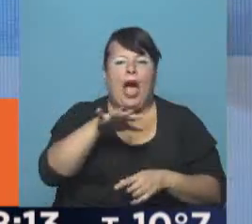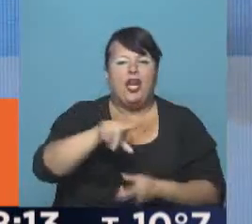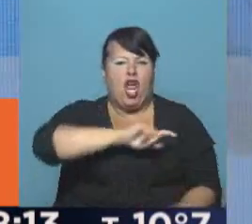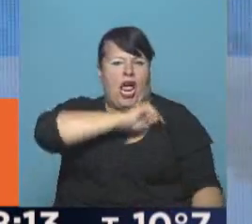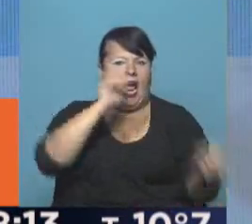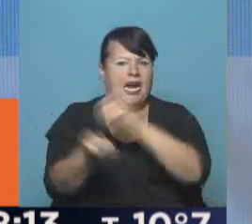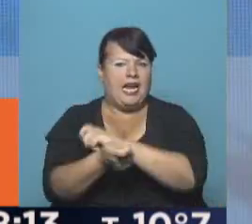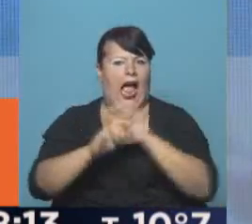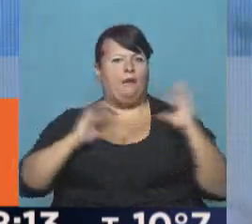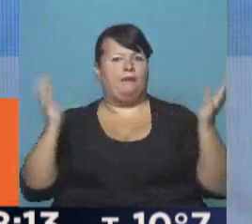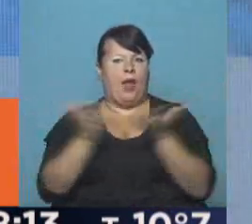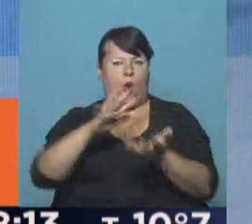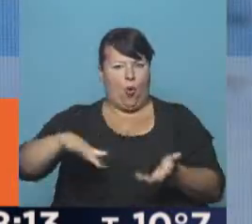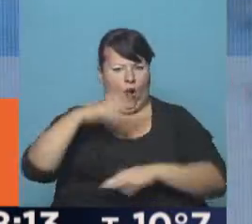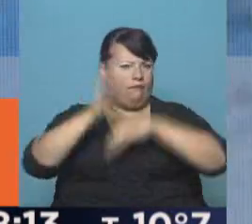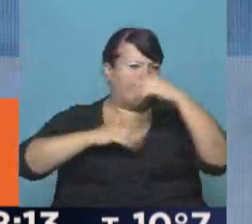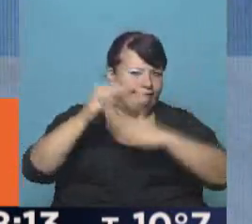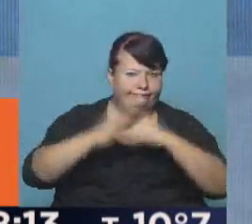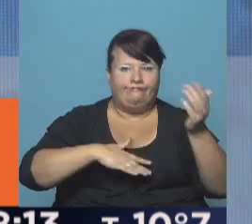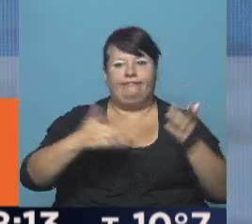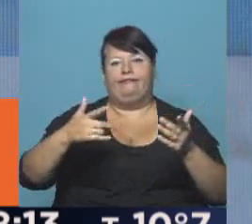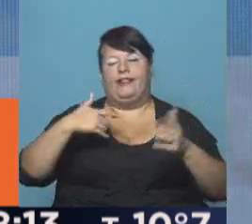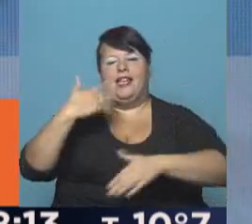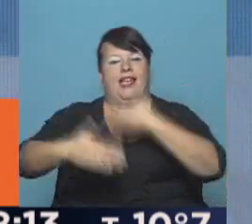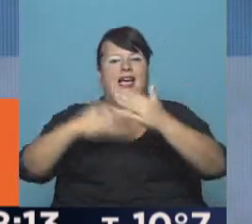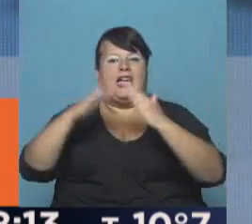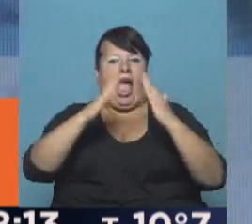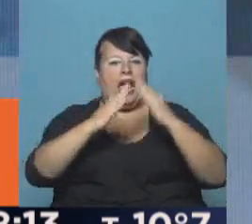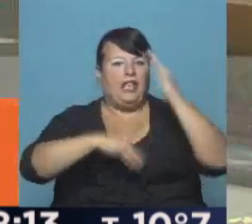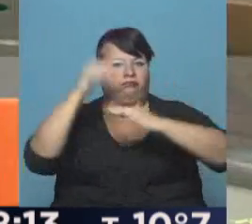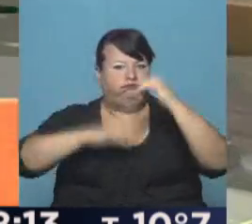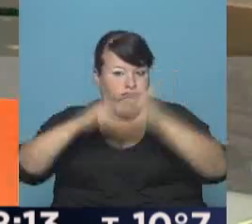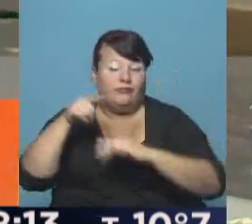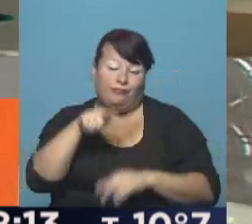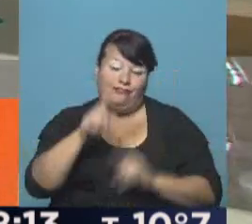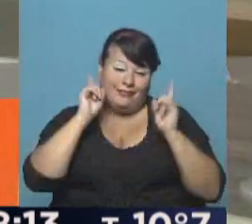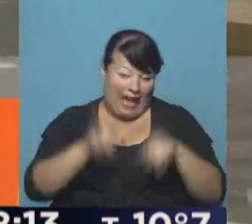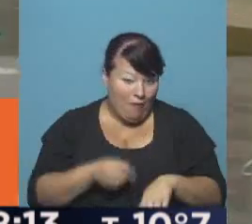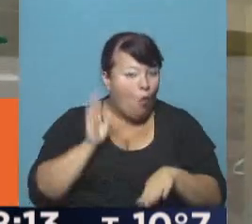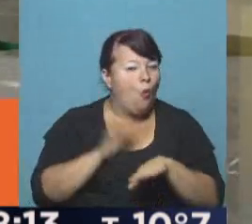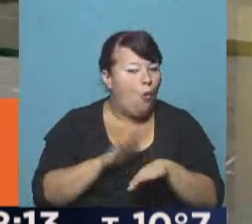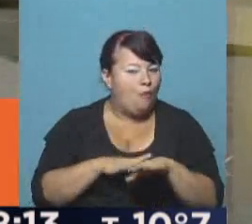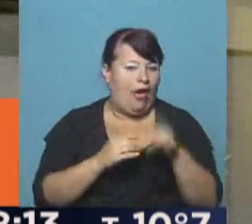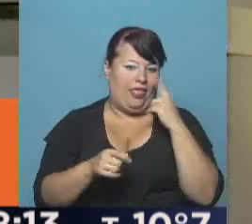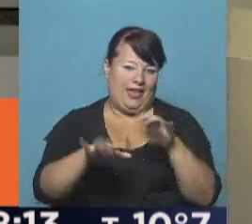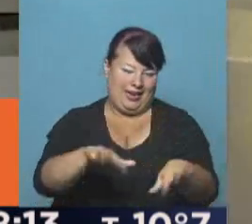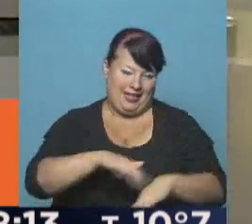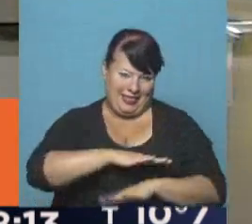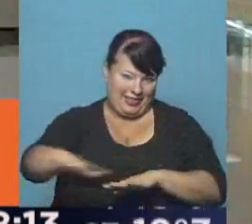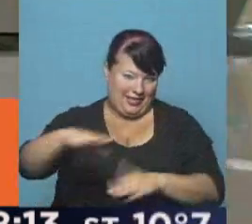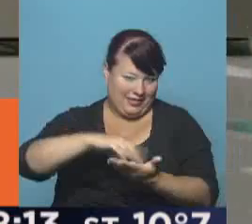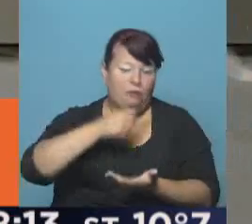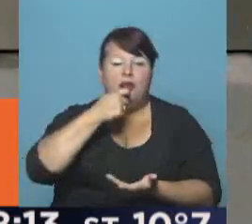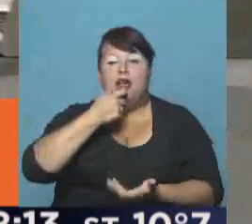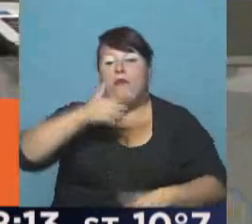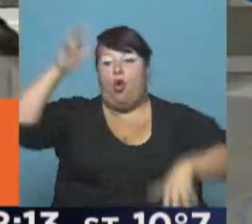drásticamente su fisonomía es decir los desarrollos inmobiliarios son quienes regulan el suelo entonces de pronto una